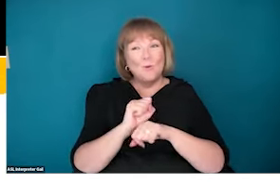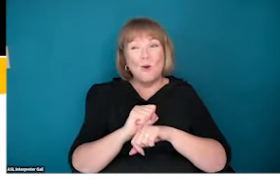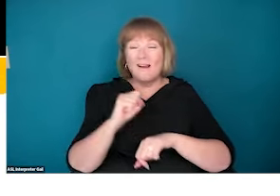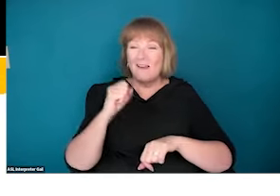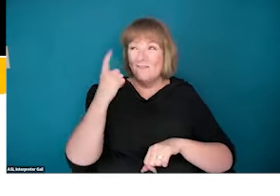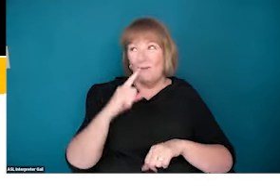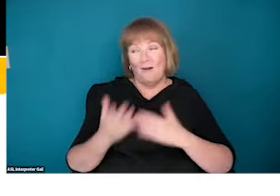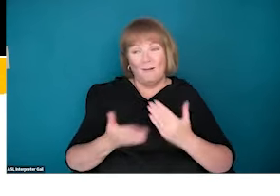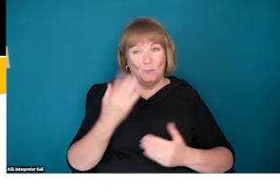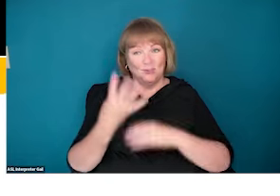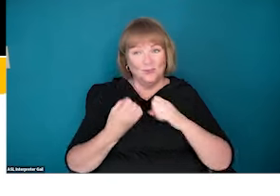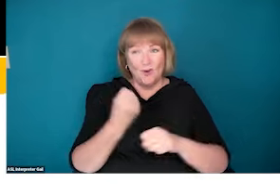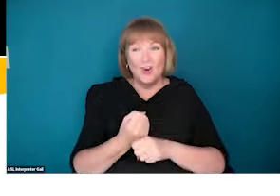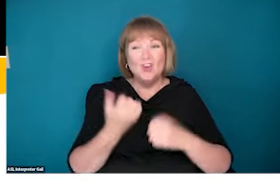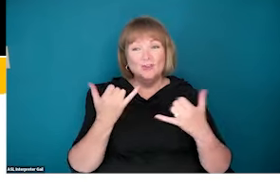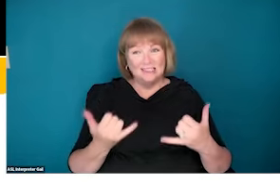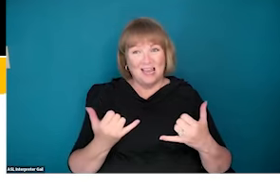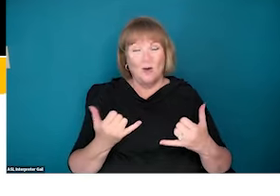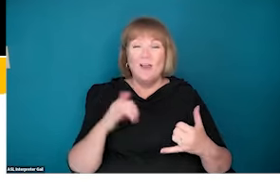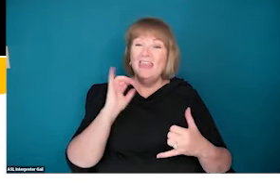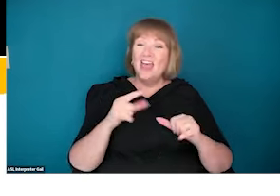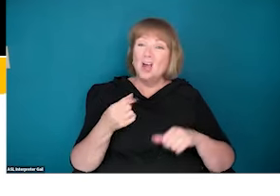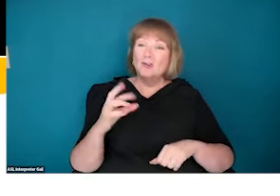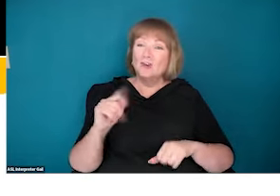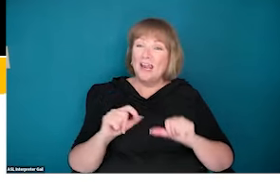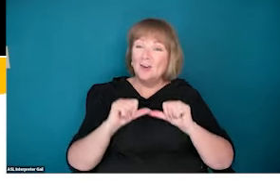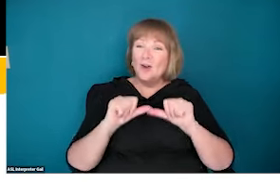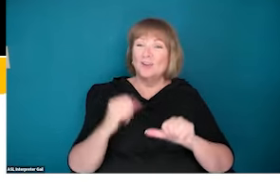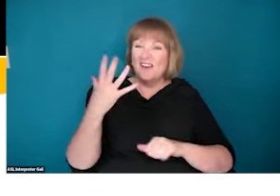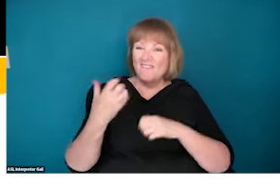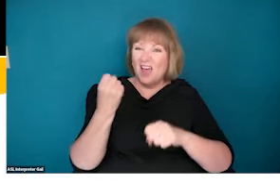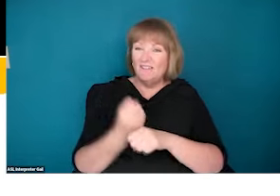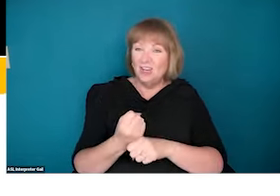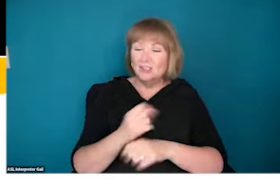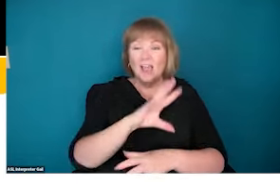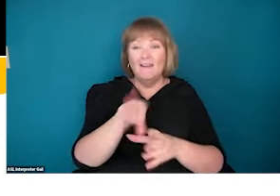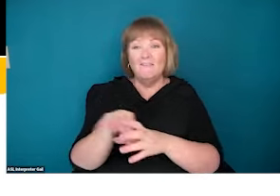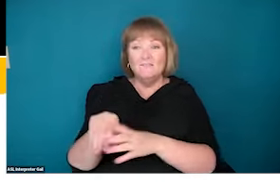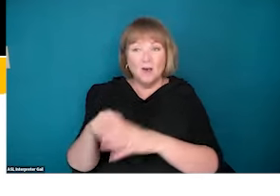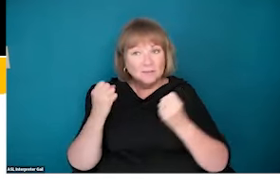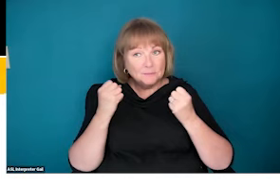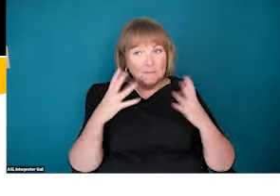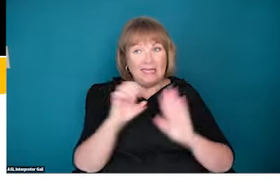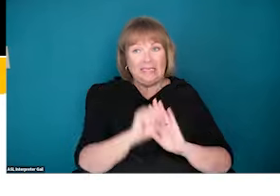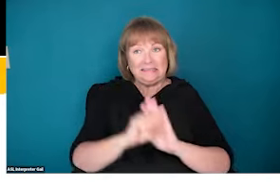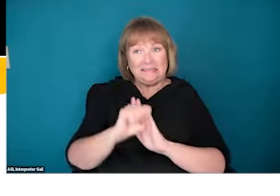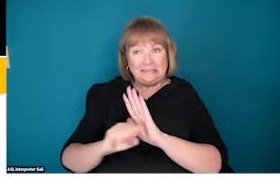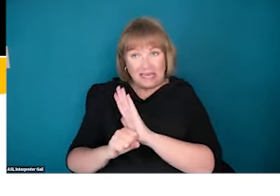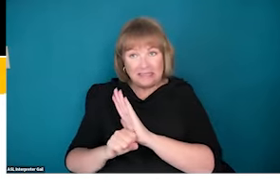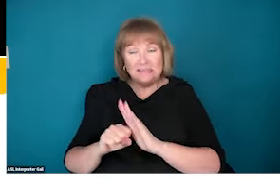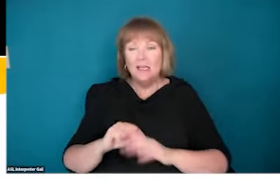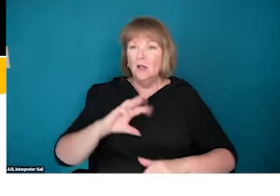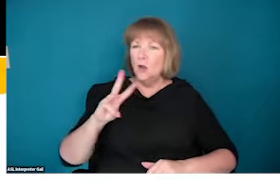para la Voz del Joven, para el derecho de escoger el de los jóvenes. Ellos están